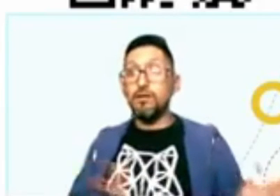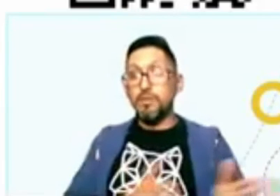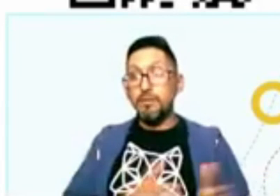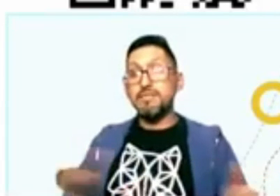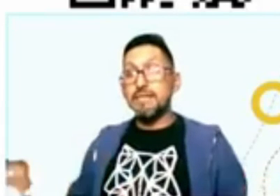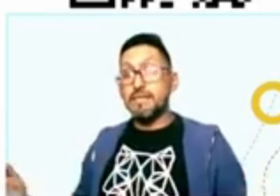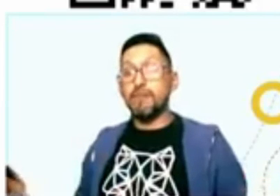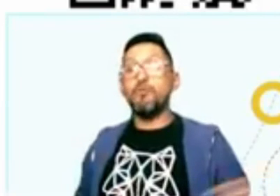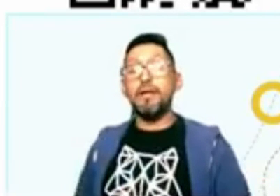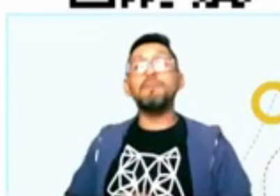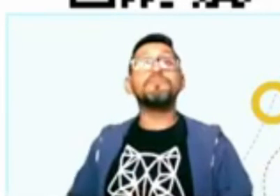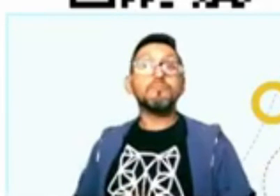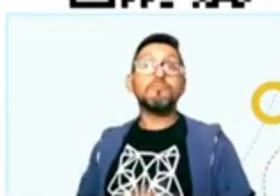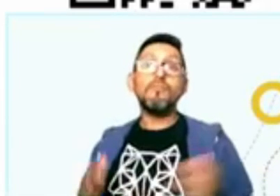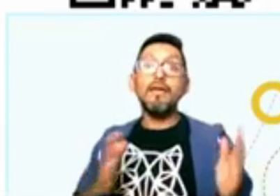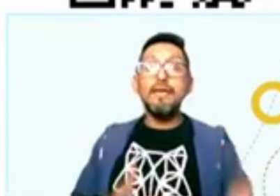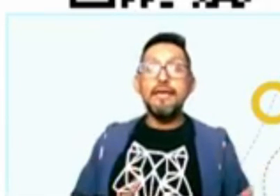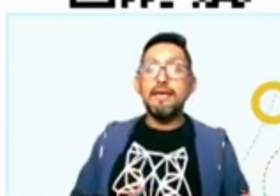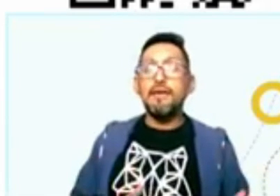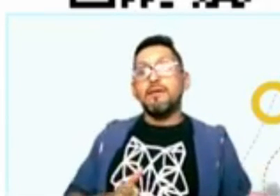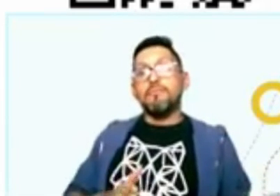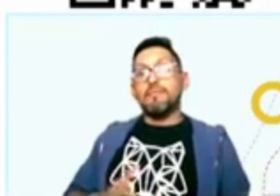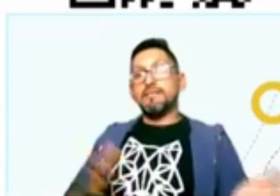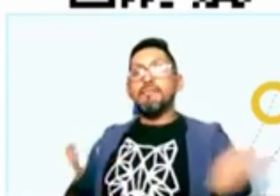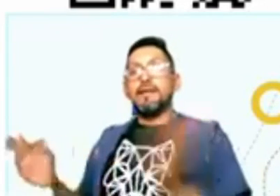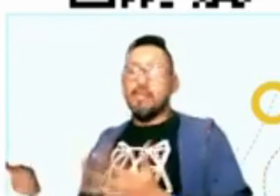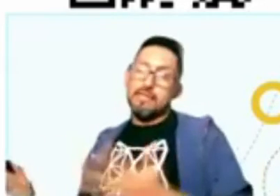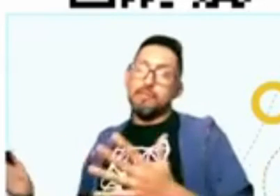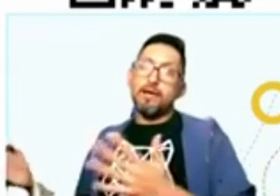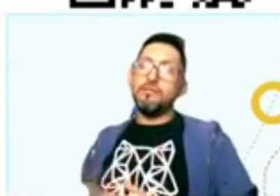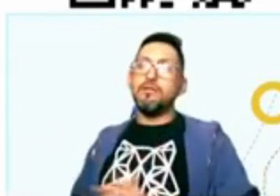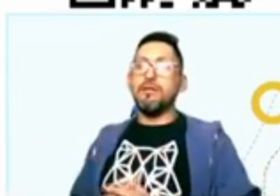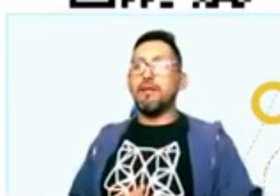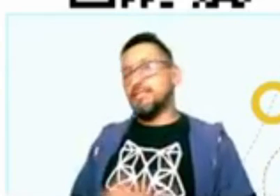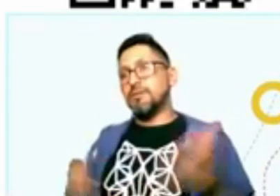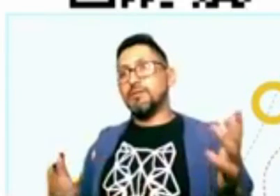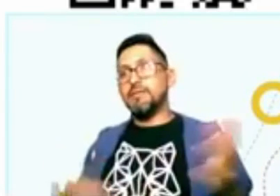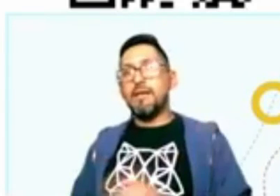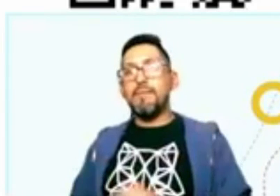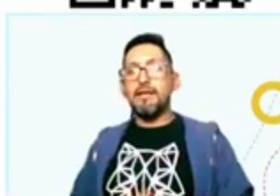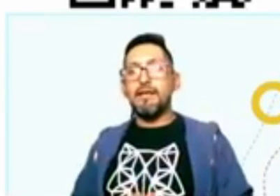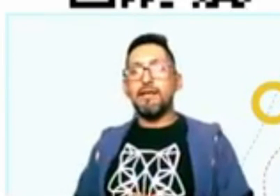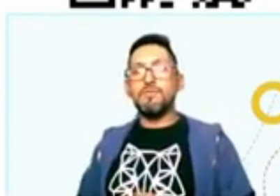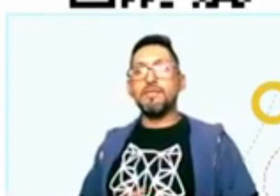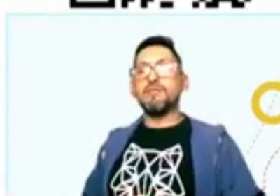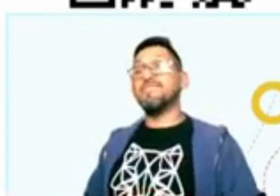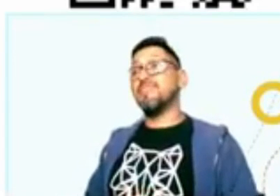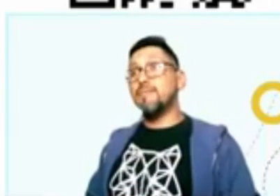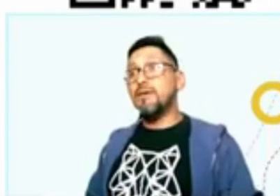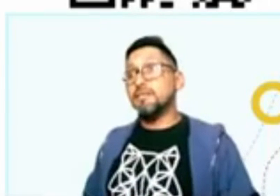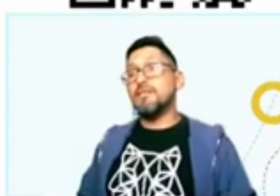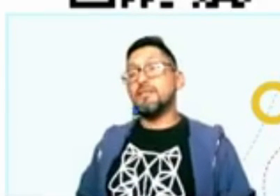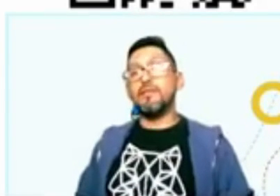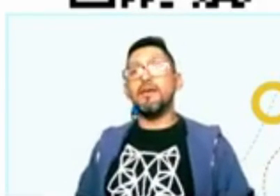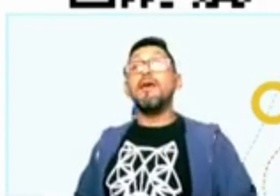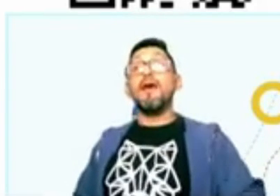mantenimiento en cautiverio hasta que se recuperen. Y pues también la de divulgación. Les invito a visitar la página de Los Murciélagos Necesitan